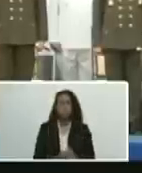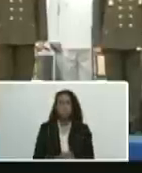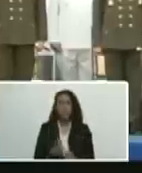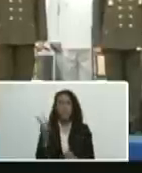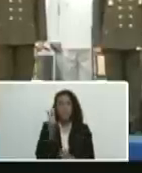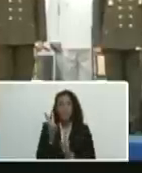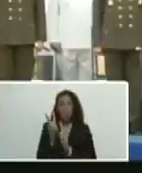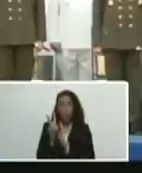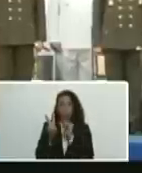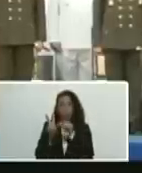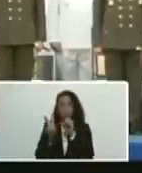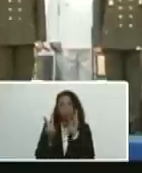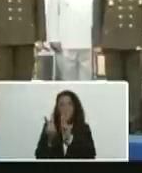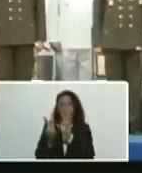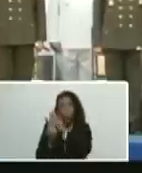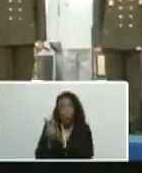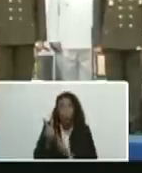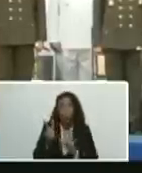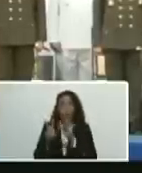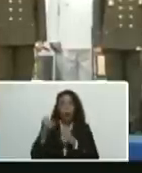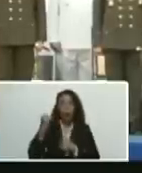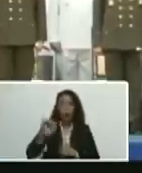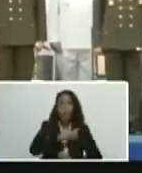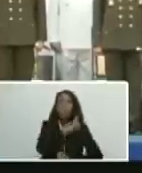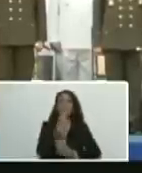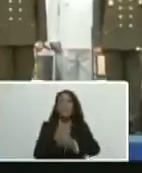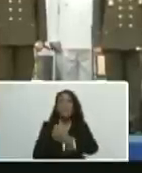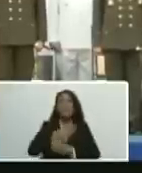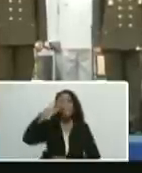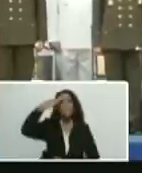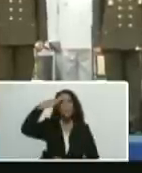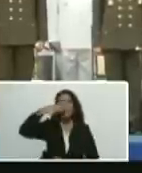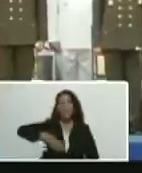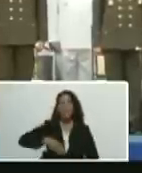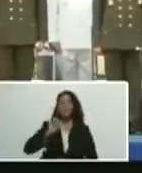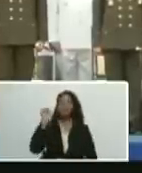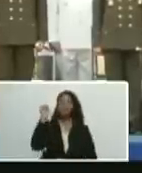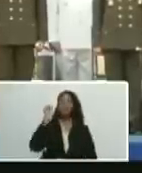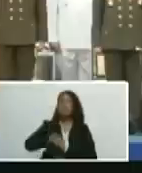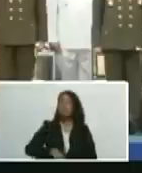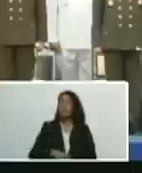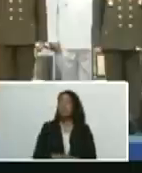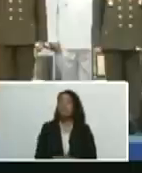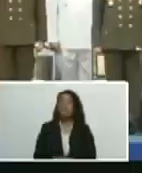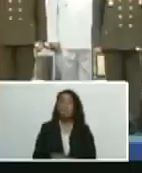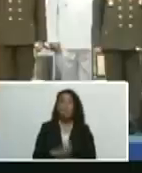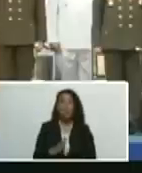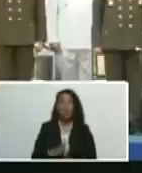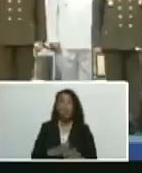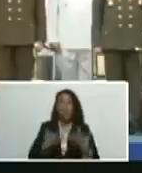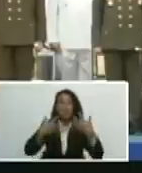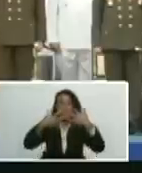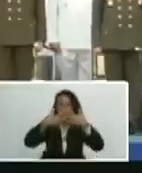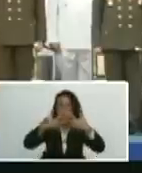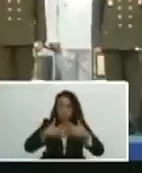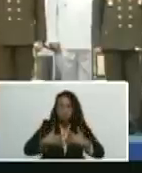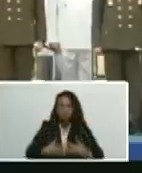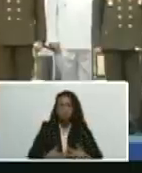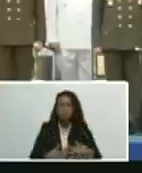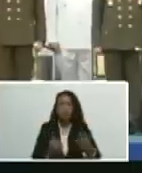Venezuela, podemos decir hoy, tiene un poder militar que es columna vertebral y